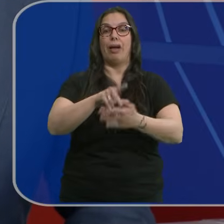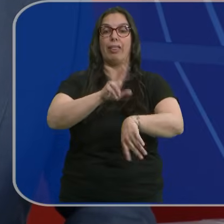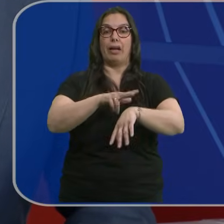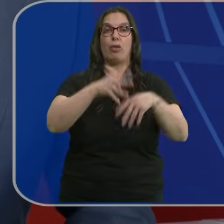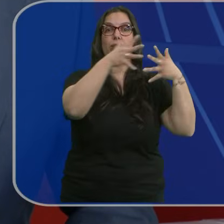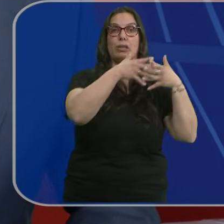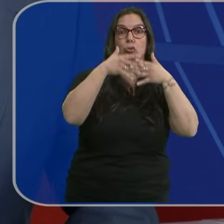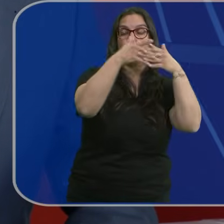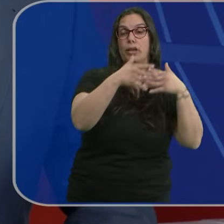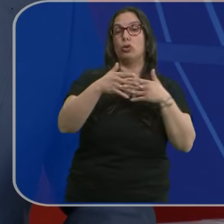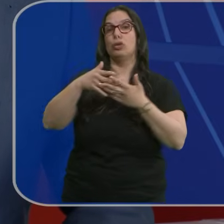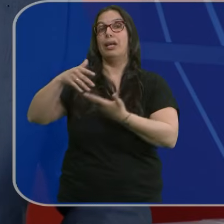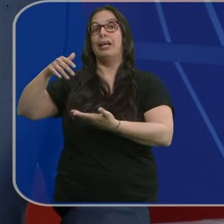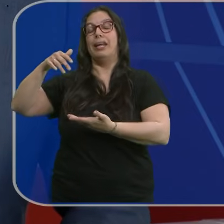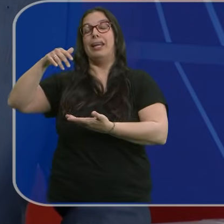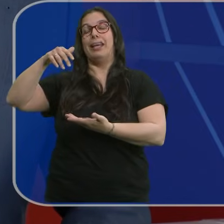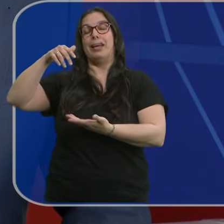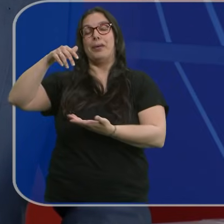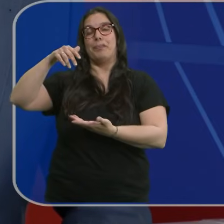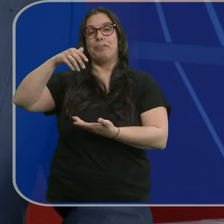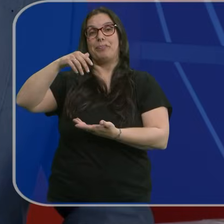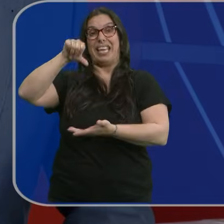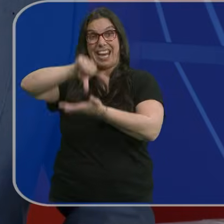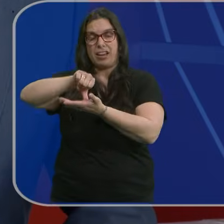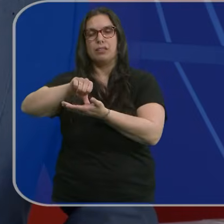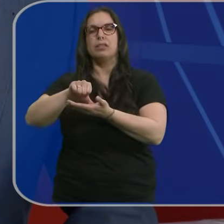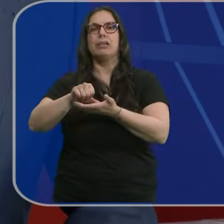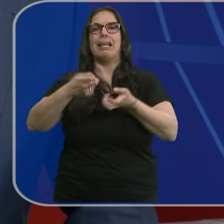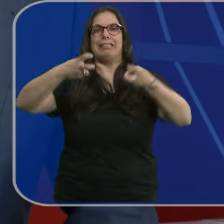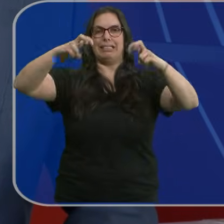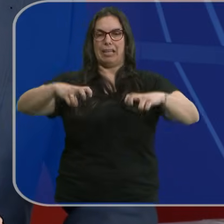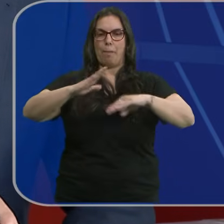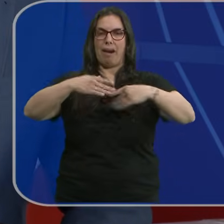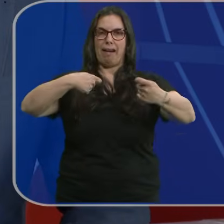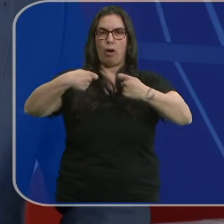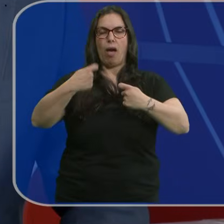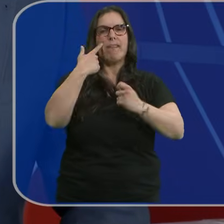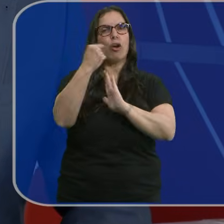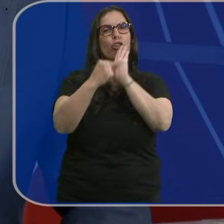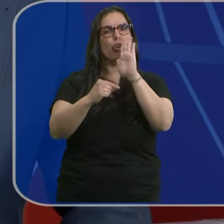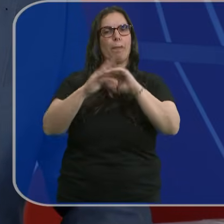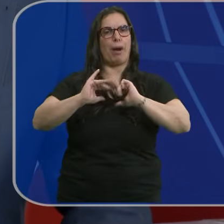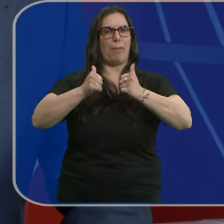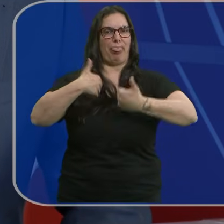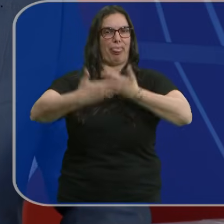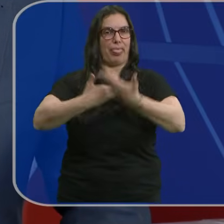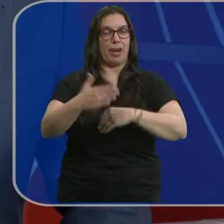de Estados Unidos e Irán se sienten a negociar en Pakistán y aún falta que acuerden cuáles van a ser las condiciones para comenzar a hablar. Irán exige que antes de